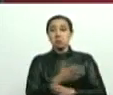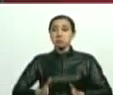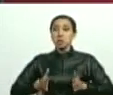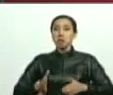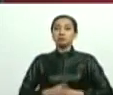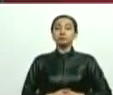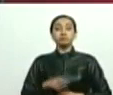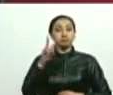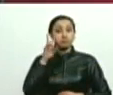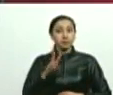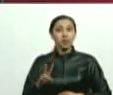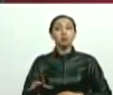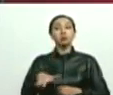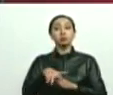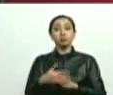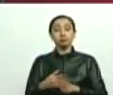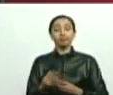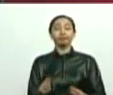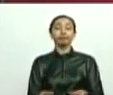Hemos visto bastante.